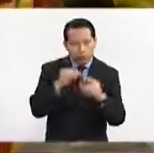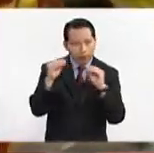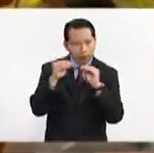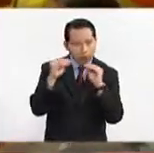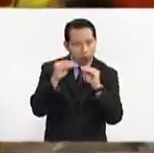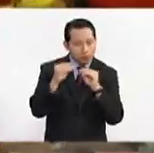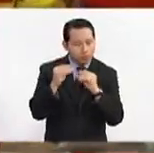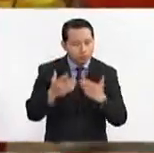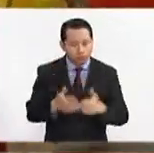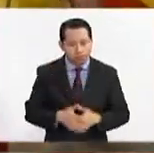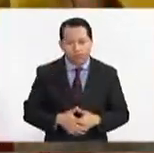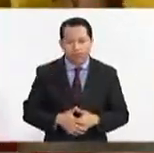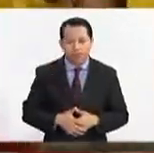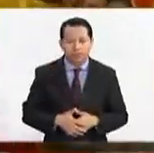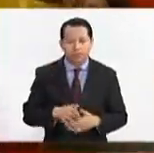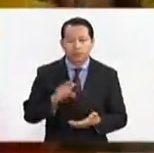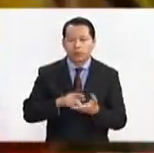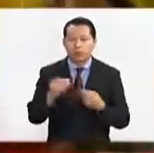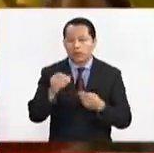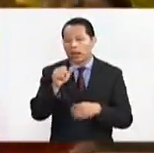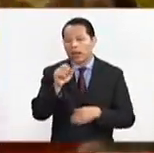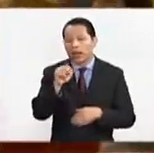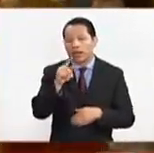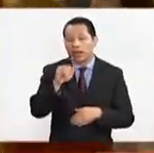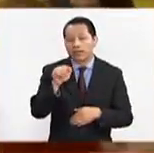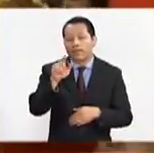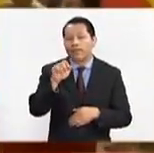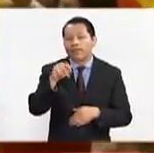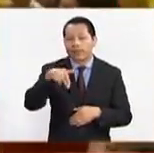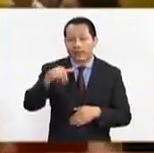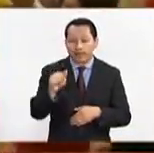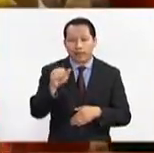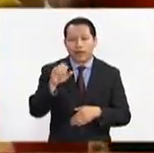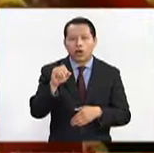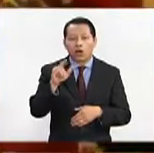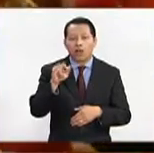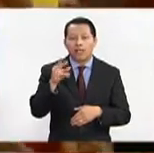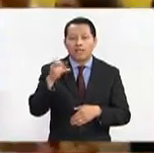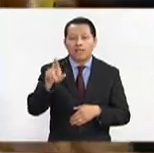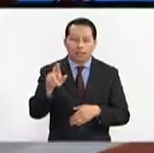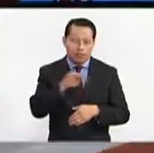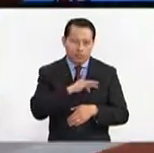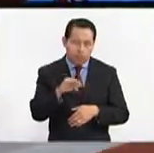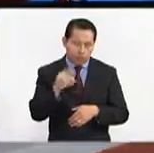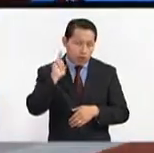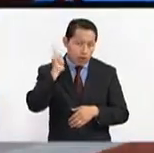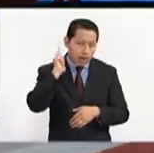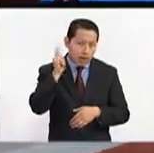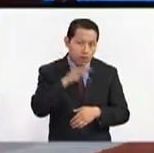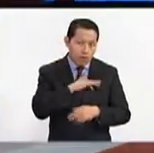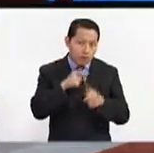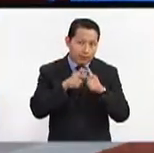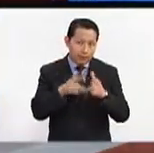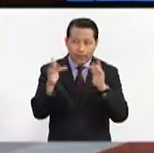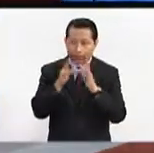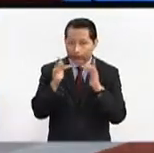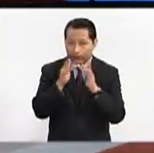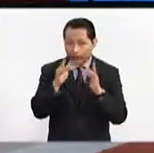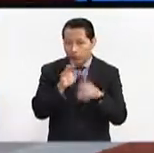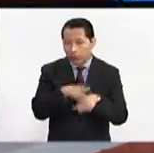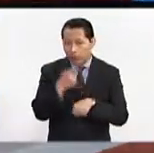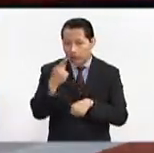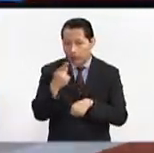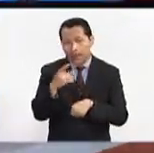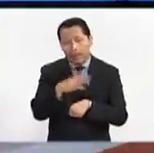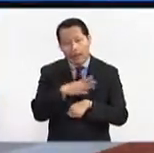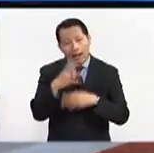negociación. Muchísimas gracias, Andrés Villena Oliver, por haber estado con nosotros. Ojalá podamos mantener las vías de comunicación abiertas porque